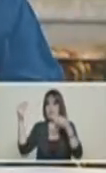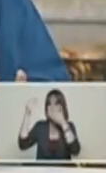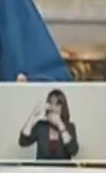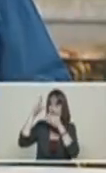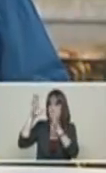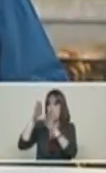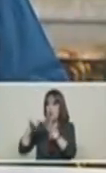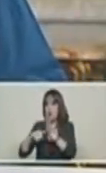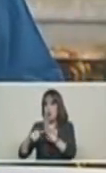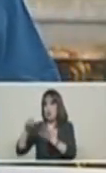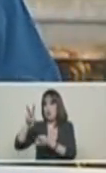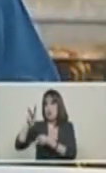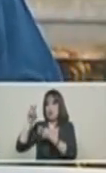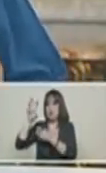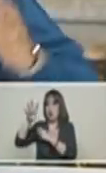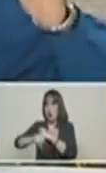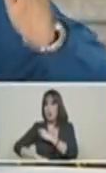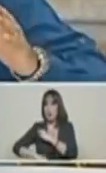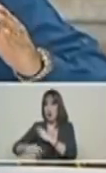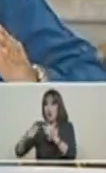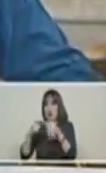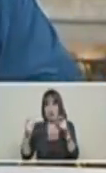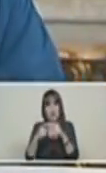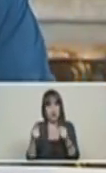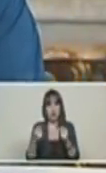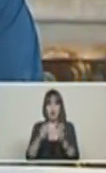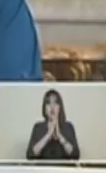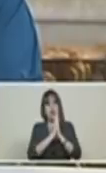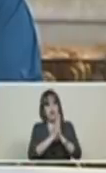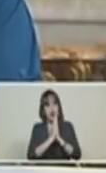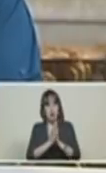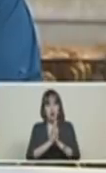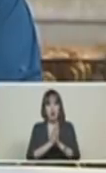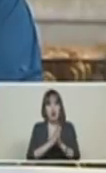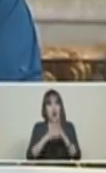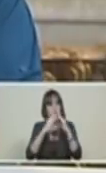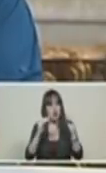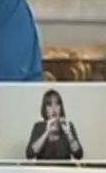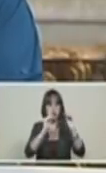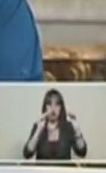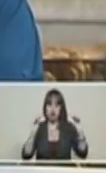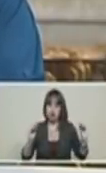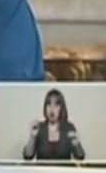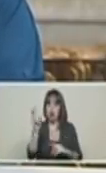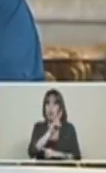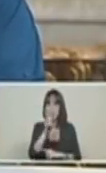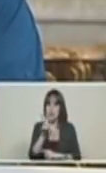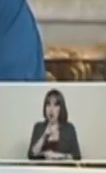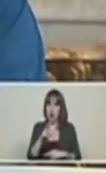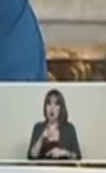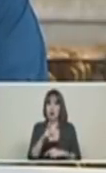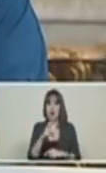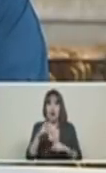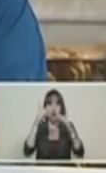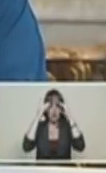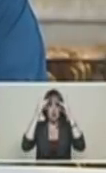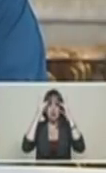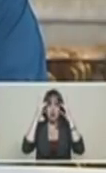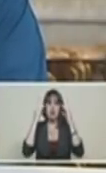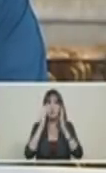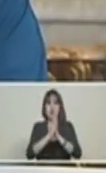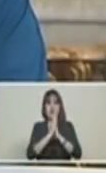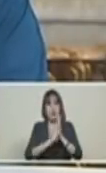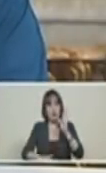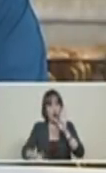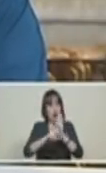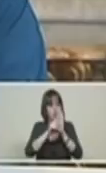billete. Yo le pido a los venezolanos, le pido a usted, doctora Delcy Rodríguez, vamos a legislar sobre